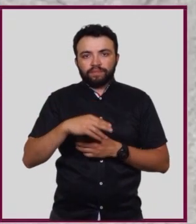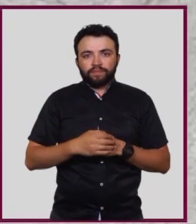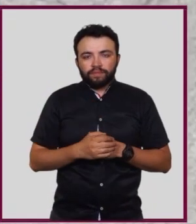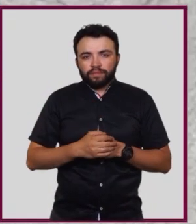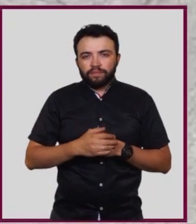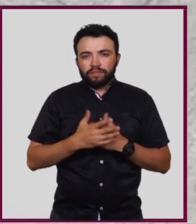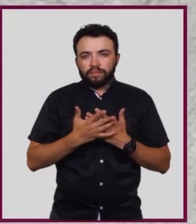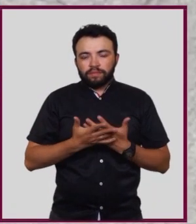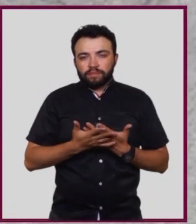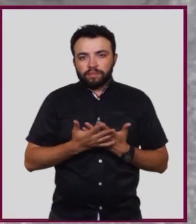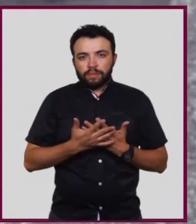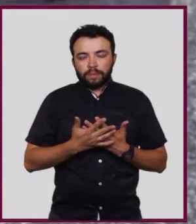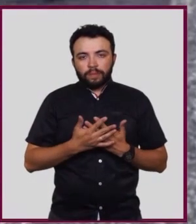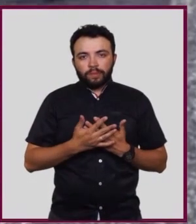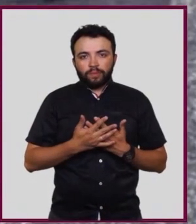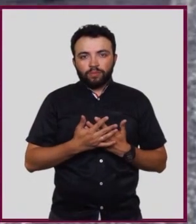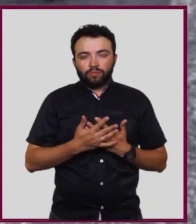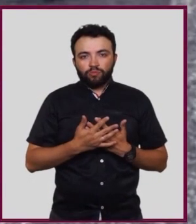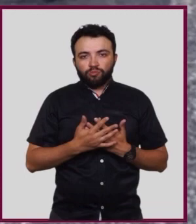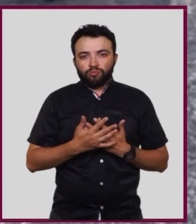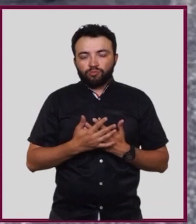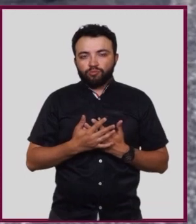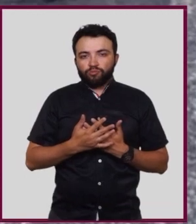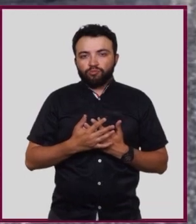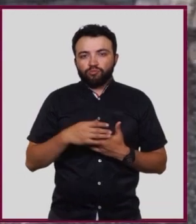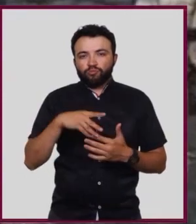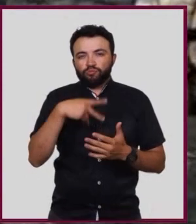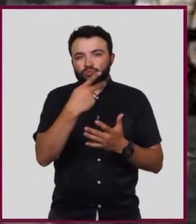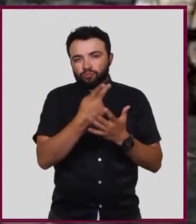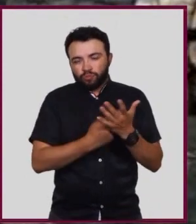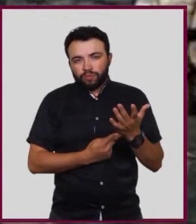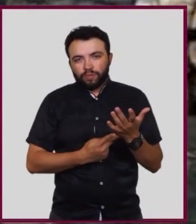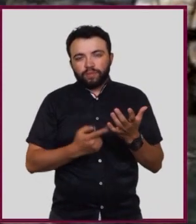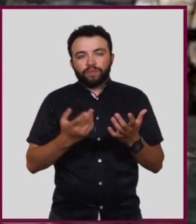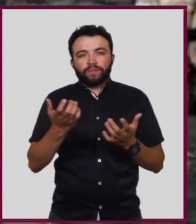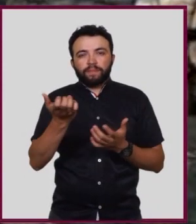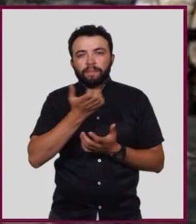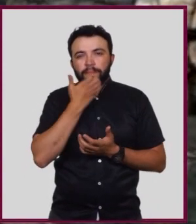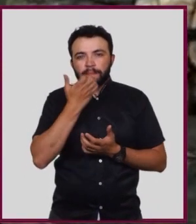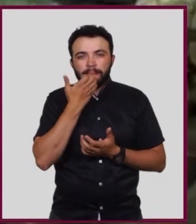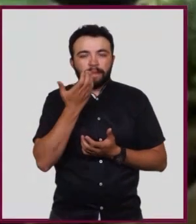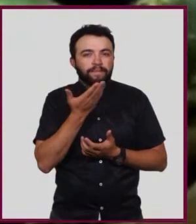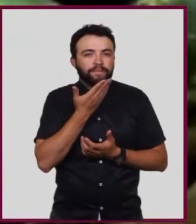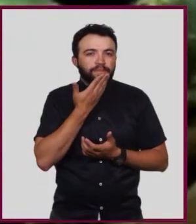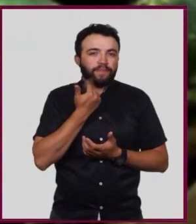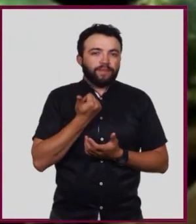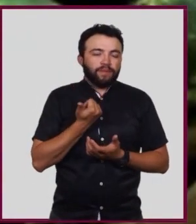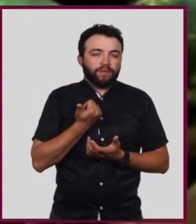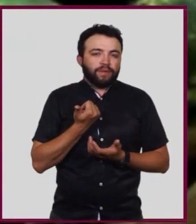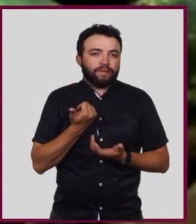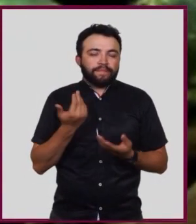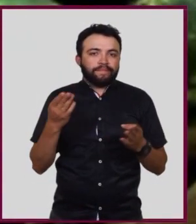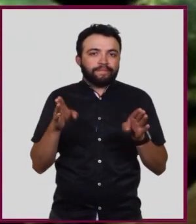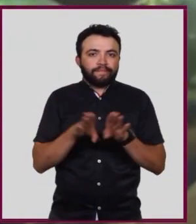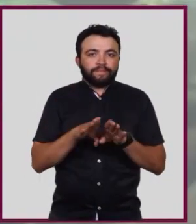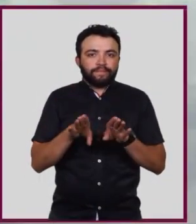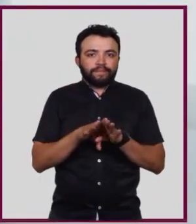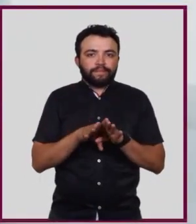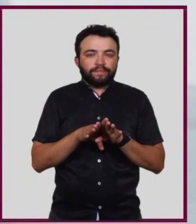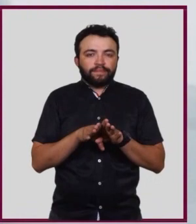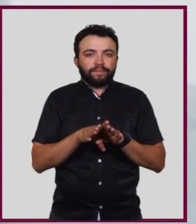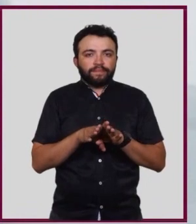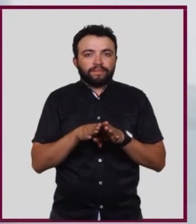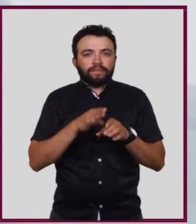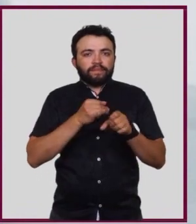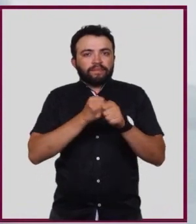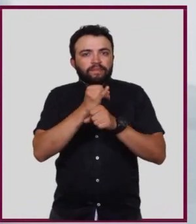digamos que los programas de estudio no estaban pues en el